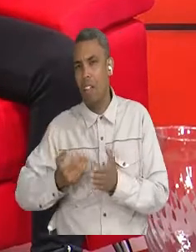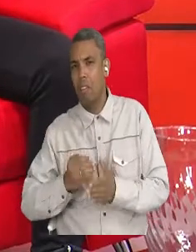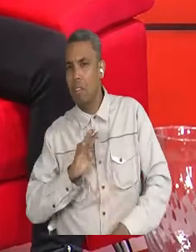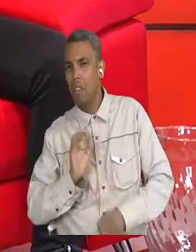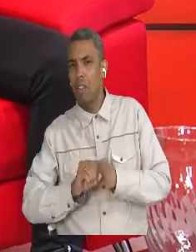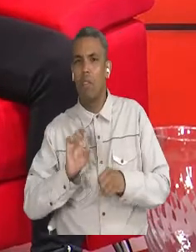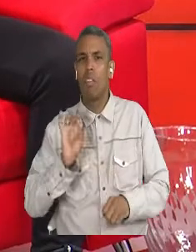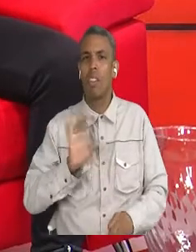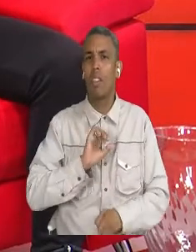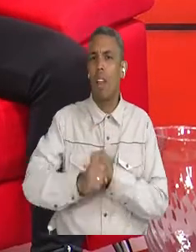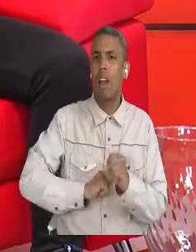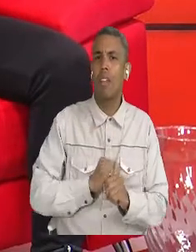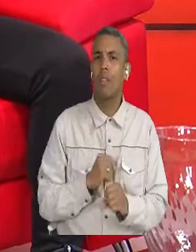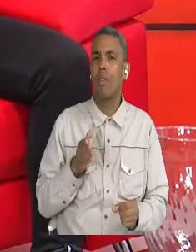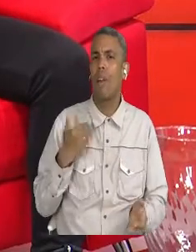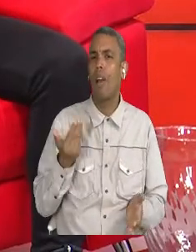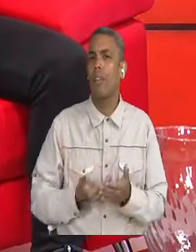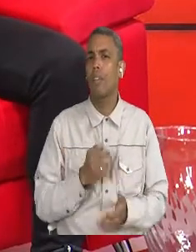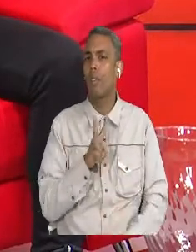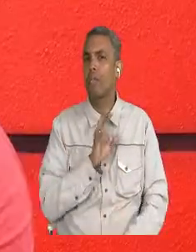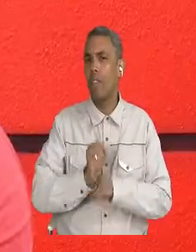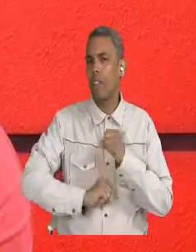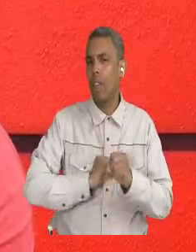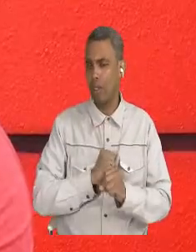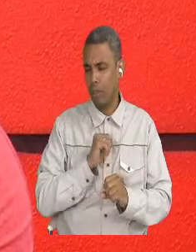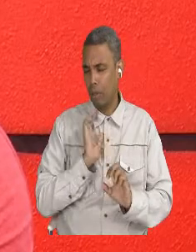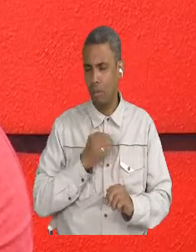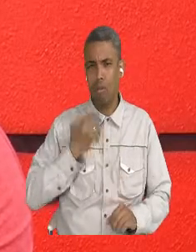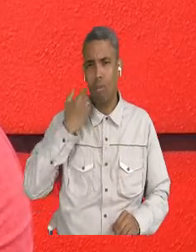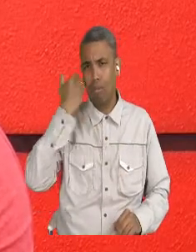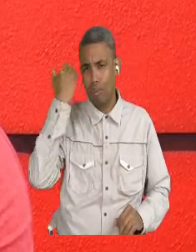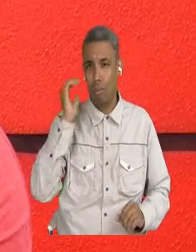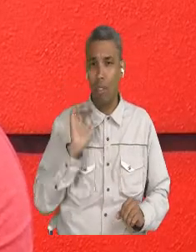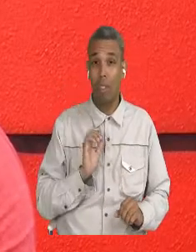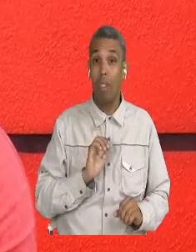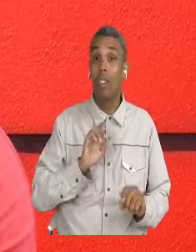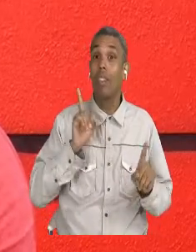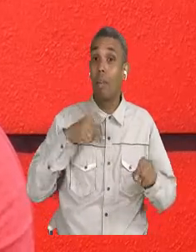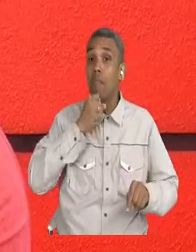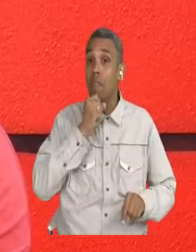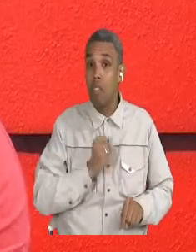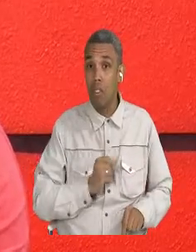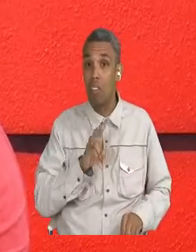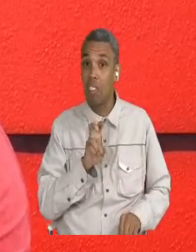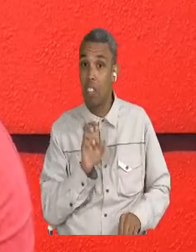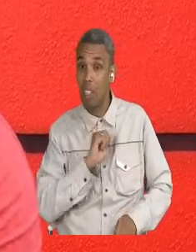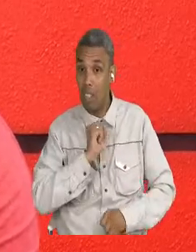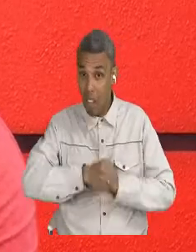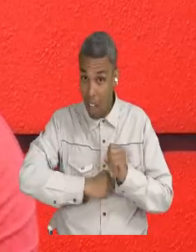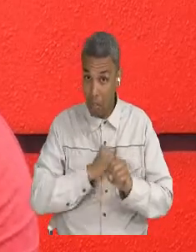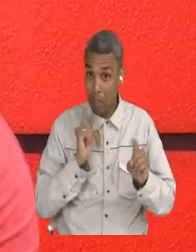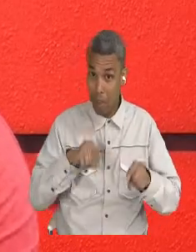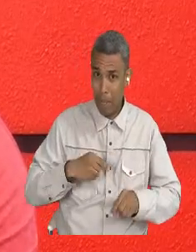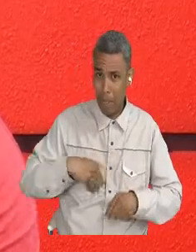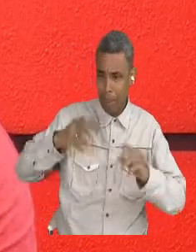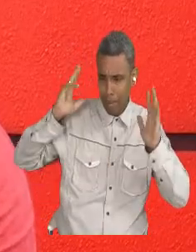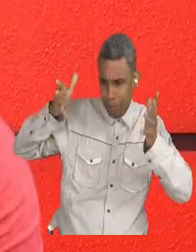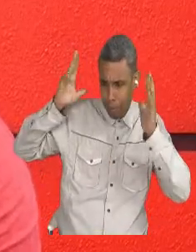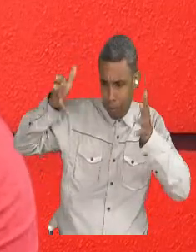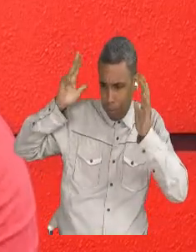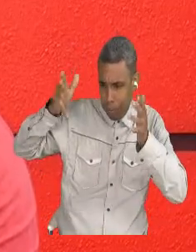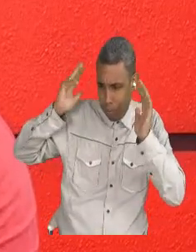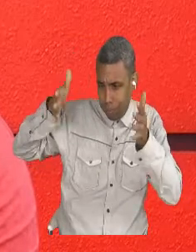los 15 hasta los 20. Ya ahí en adelante hemos entrenado a personas de 70, 80 años, prácticamente llevándoles un